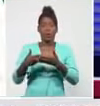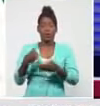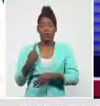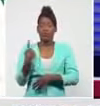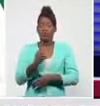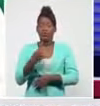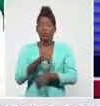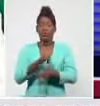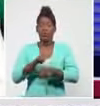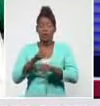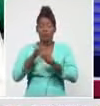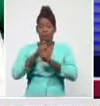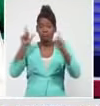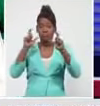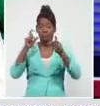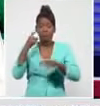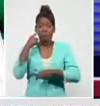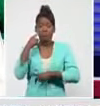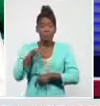miles de personas